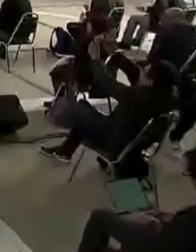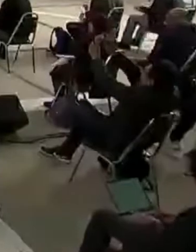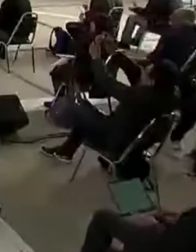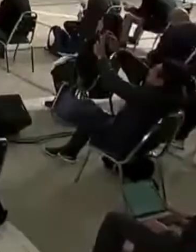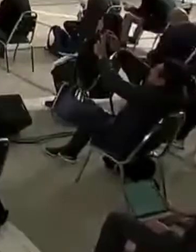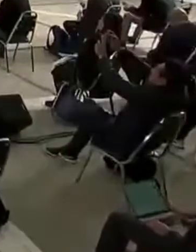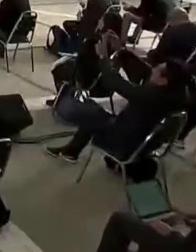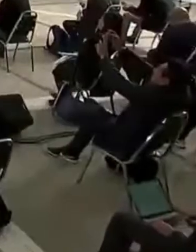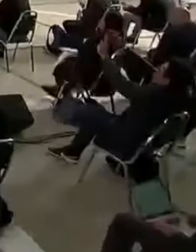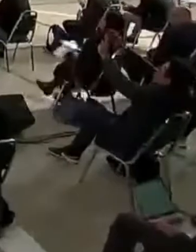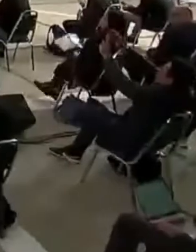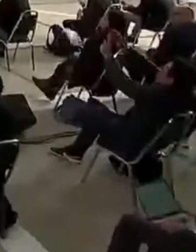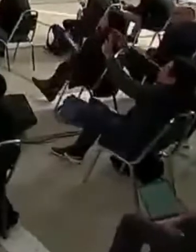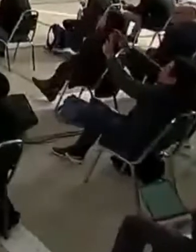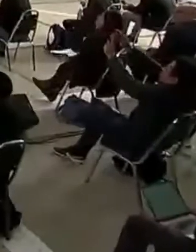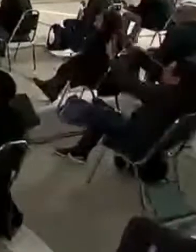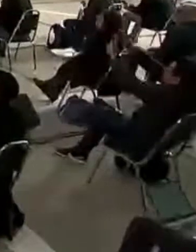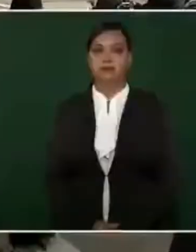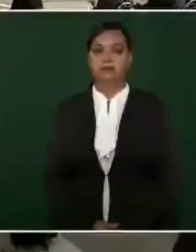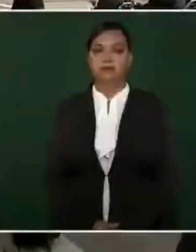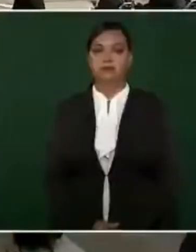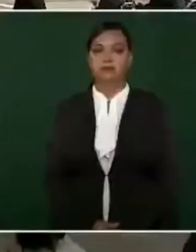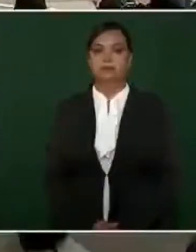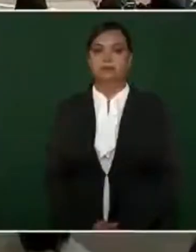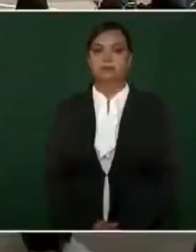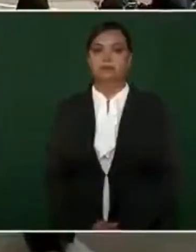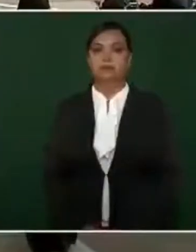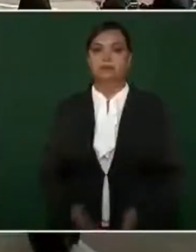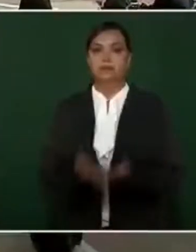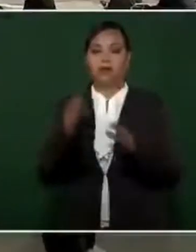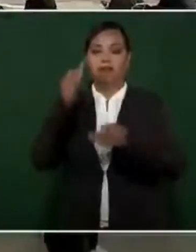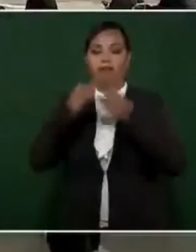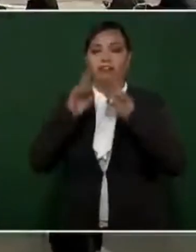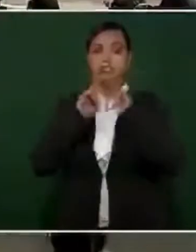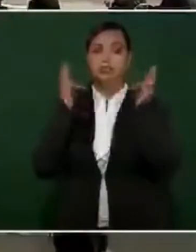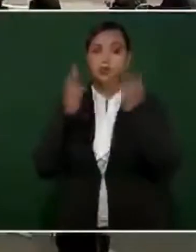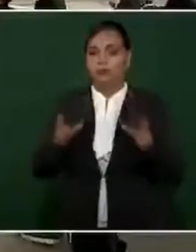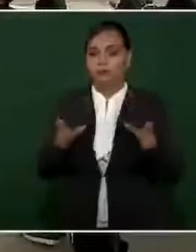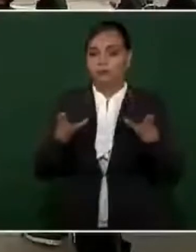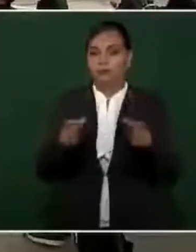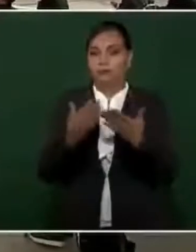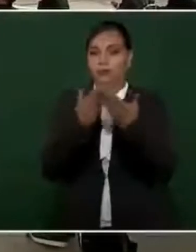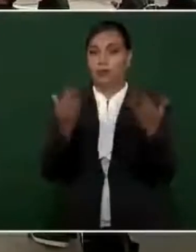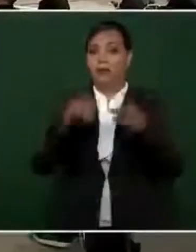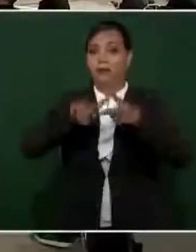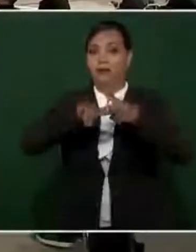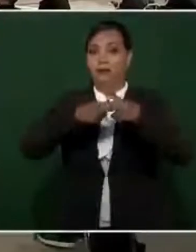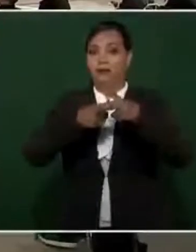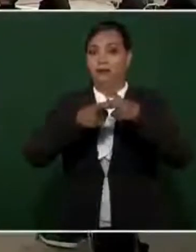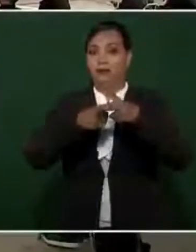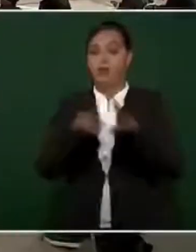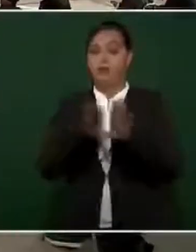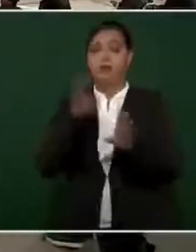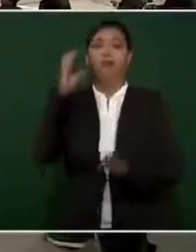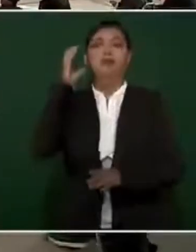nuestra reunión de seguridad. Vamos a iniciar